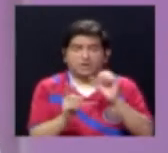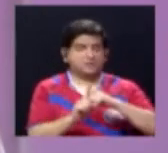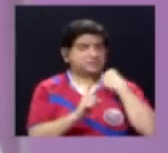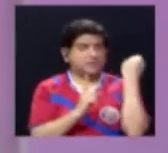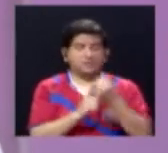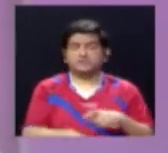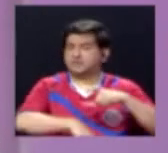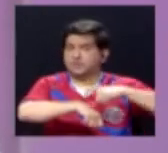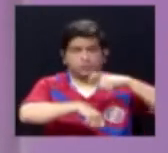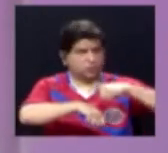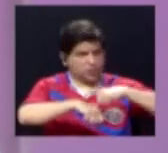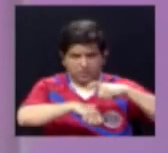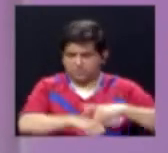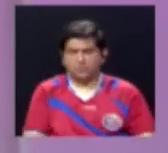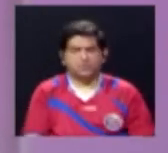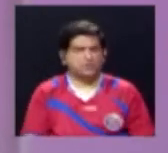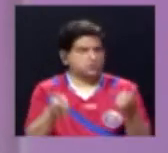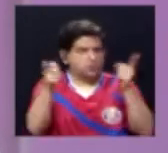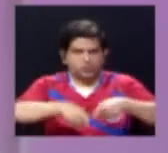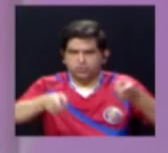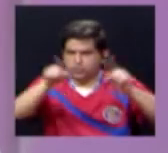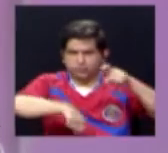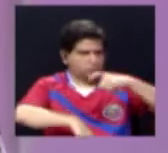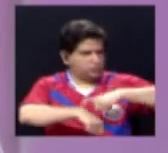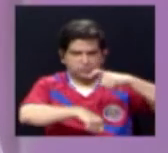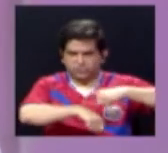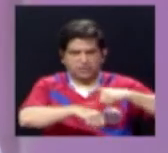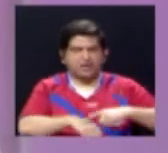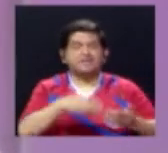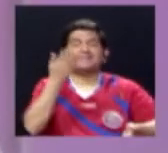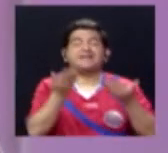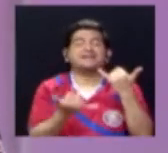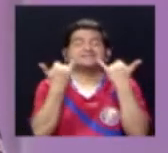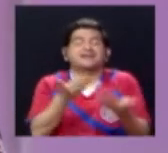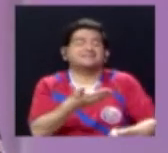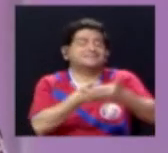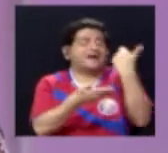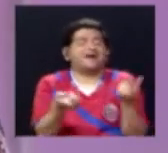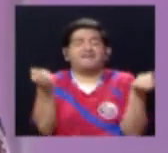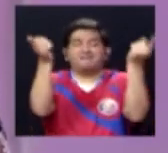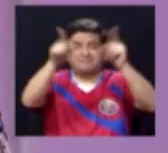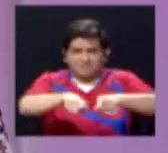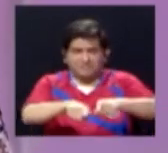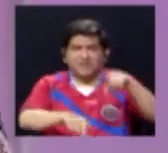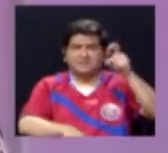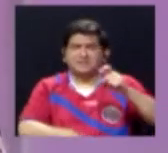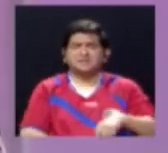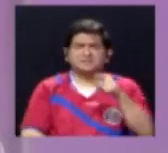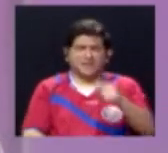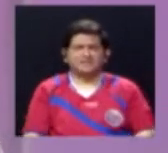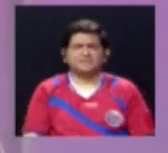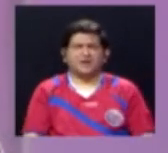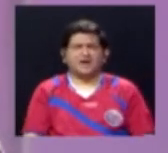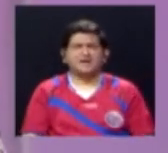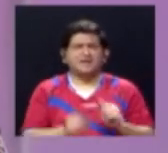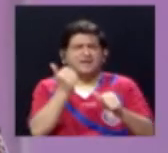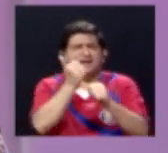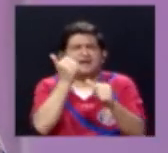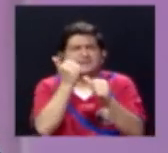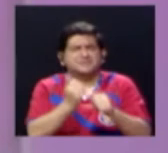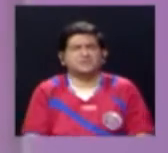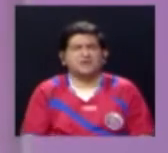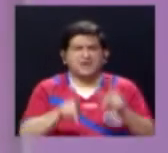cosa flagrancia en el momento no está sucediendo en el momento sino que ha pasado y necesita una contención asesoría